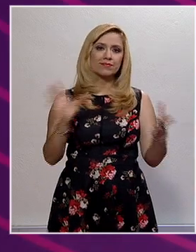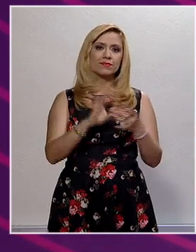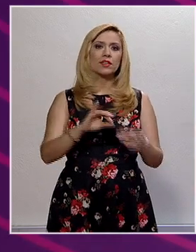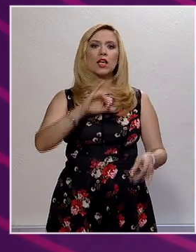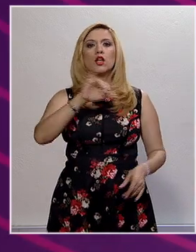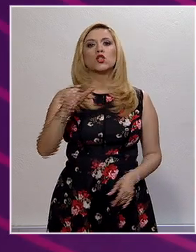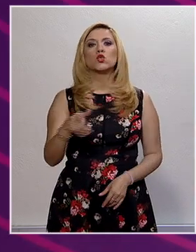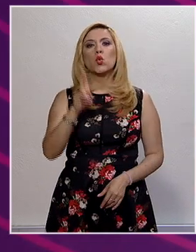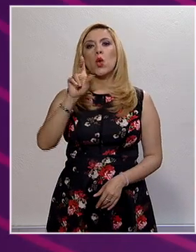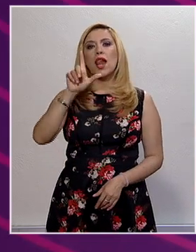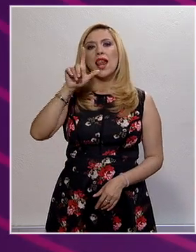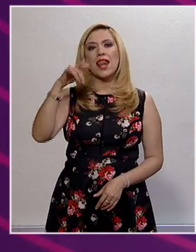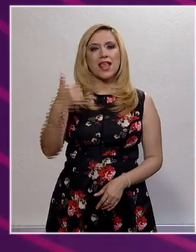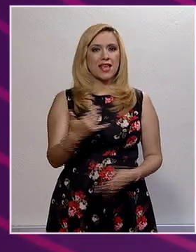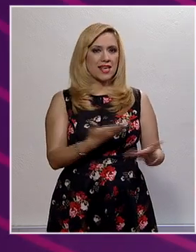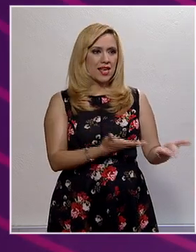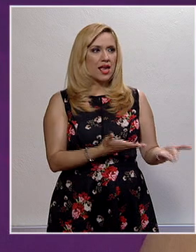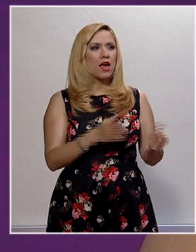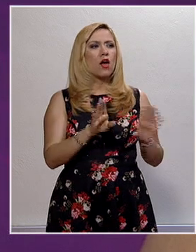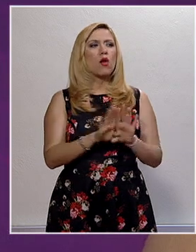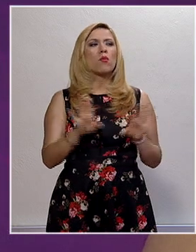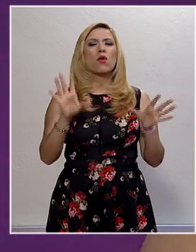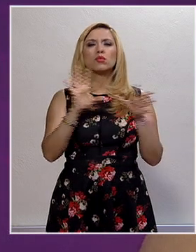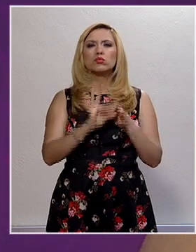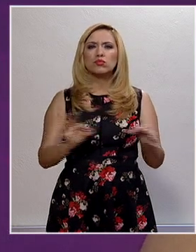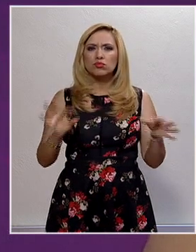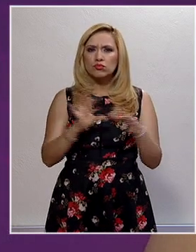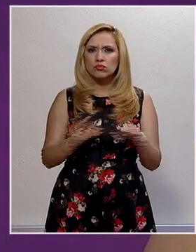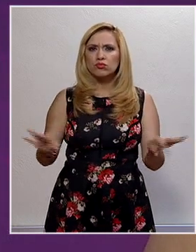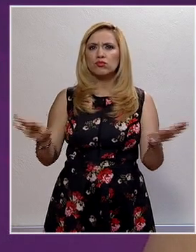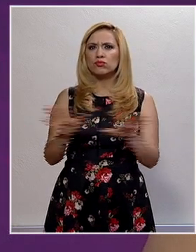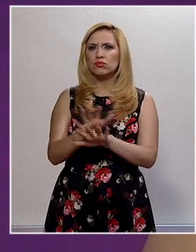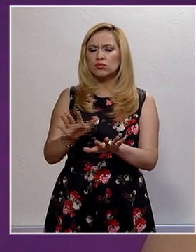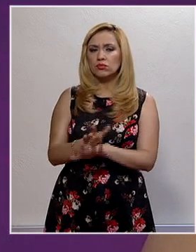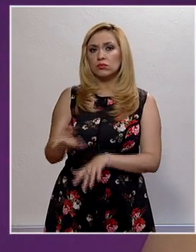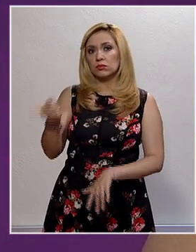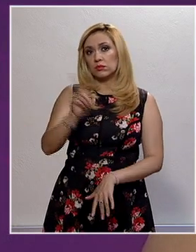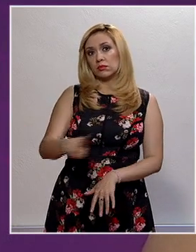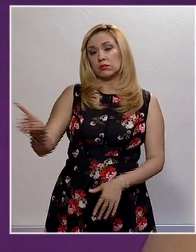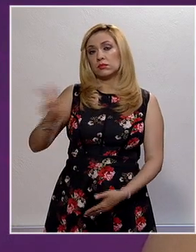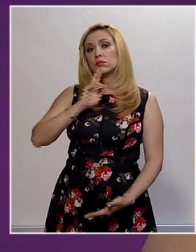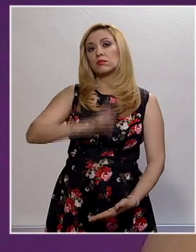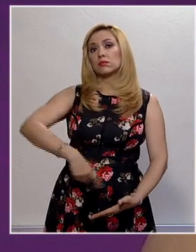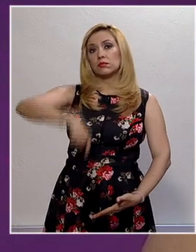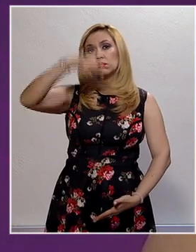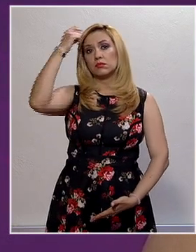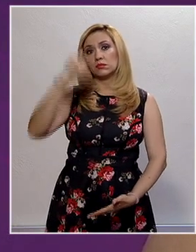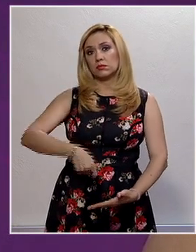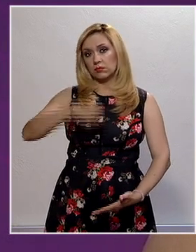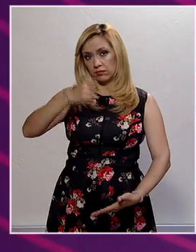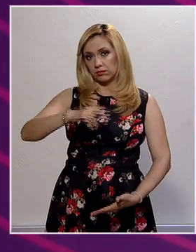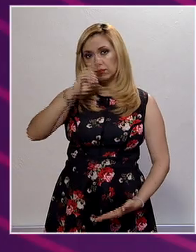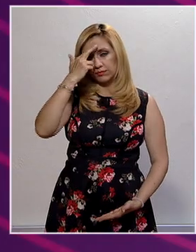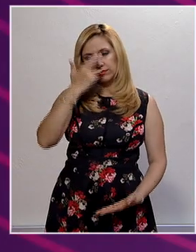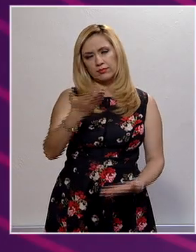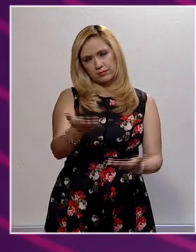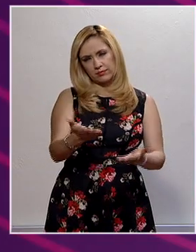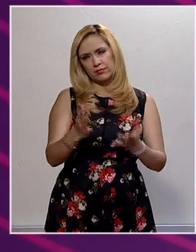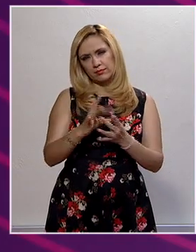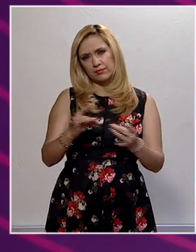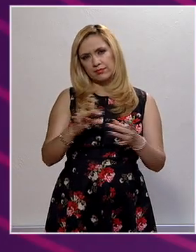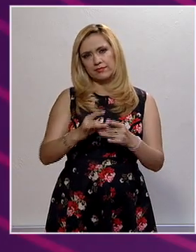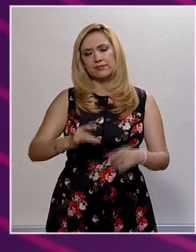Julie para que nos contara sobre las medidas de reparación transformadoras que ordenó la sentencia en este caso. No sé si nos puedas